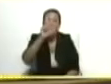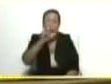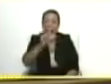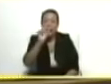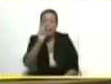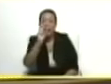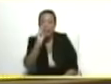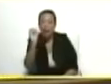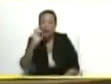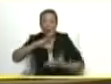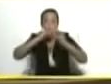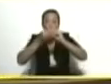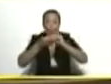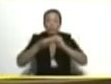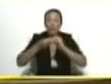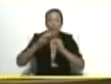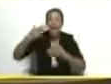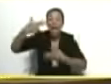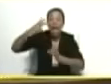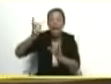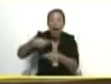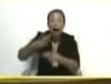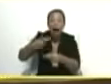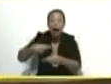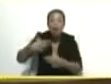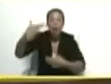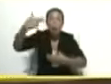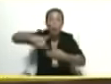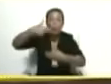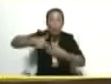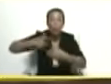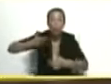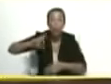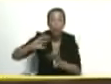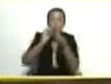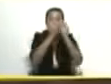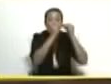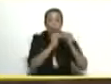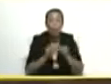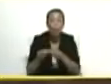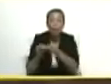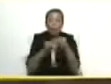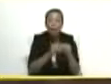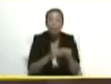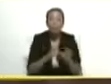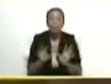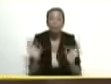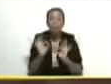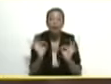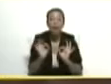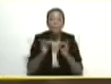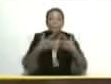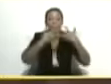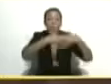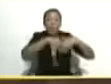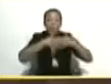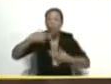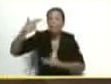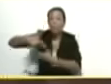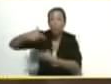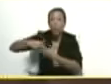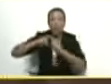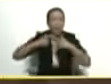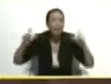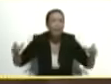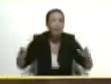no llegara el combustible, no llegaran los repuestos para la industria petrolera y para la industria en